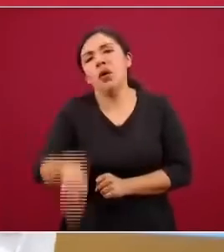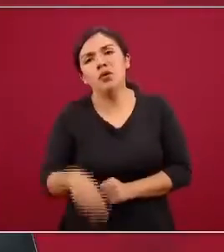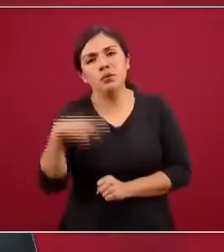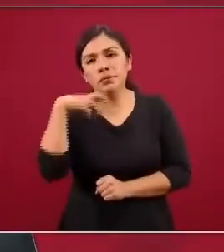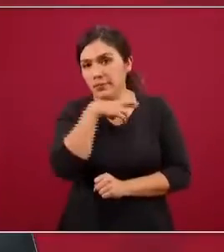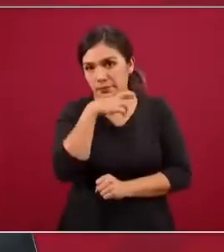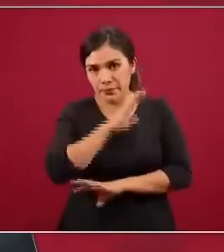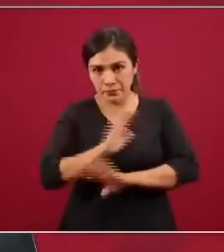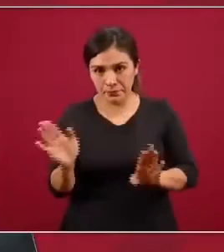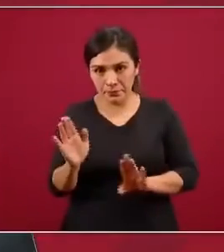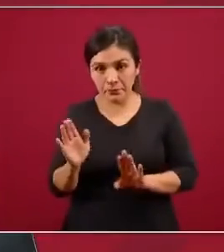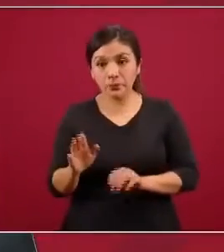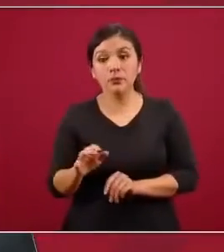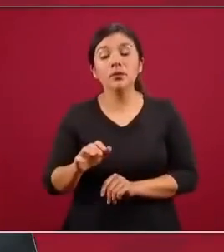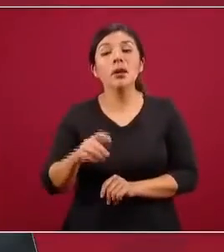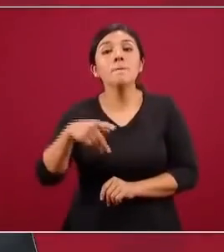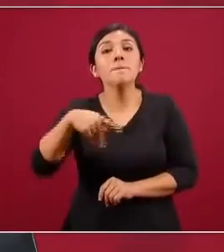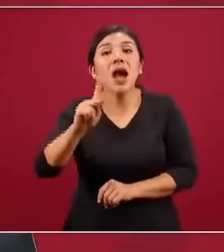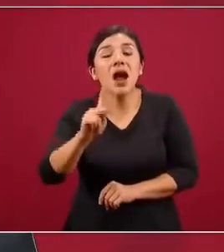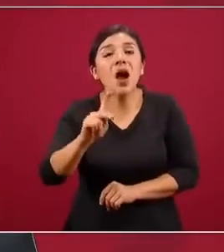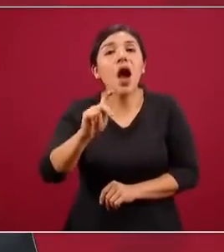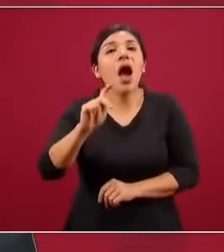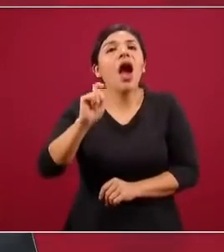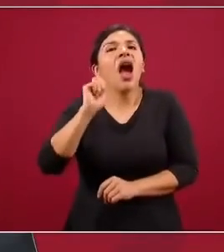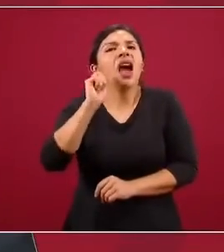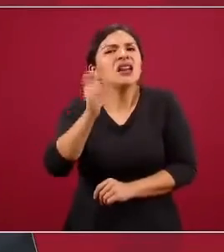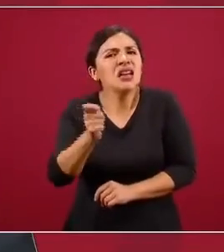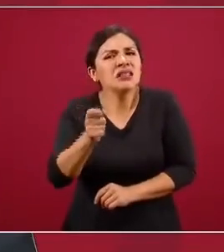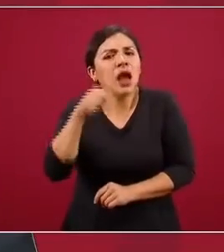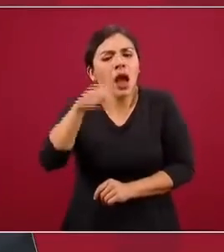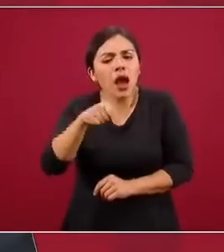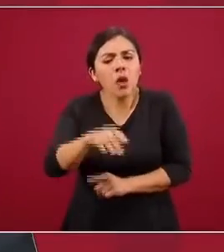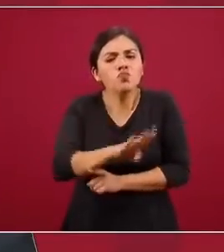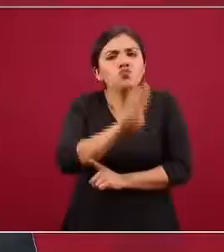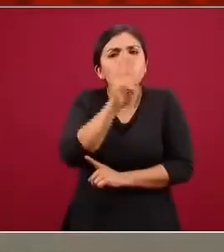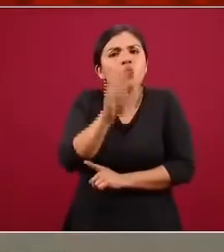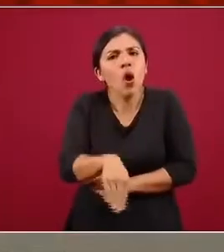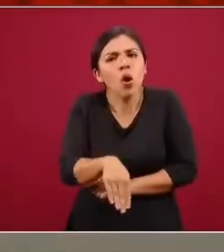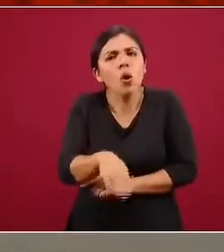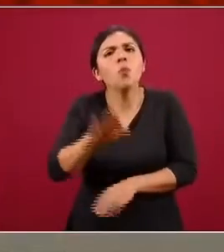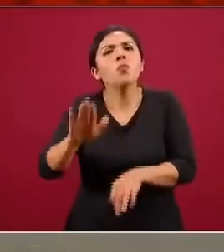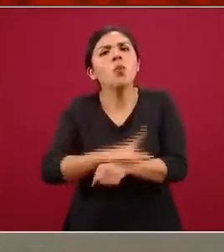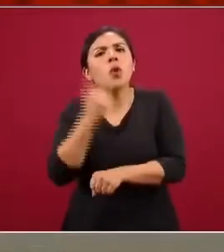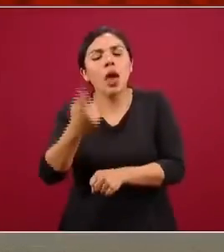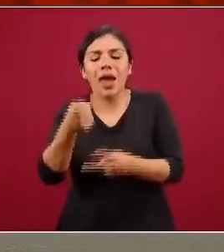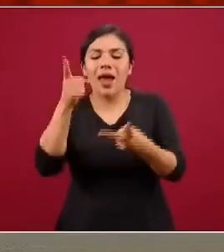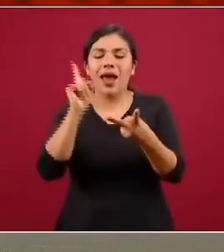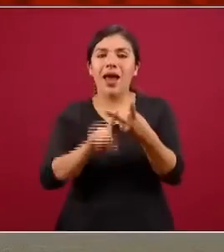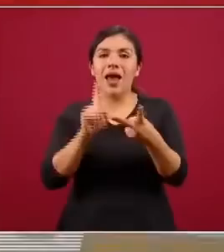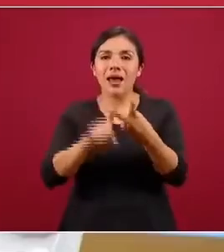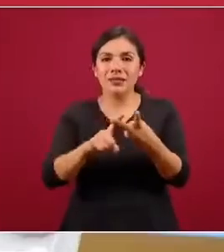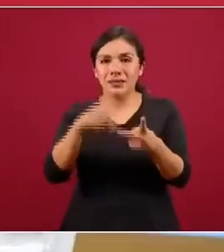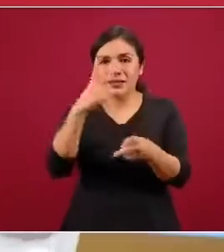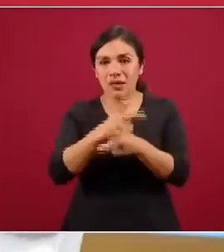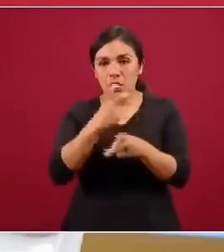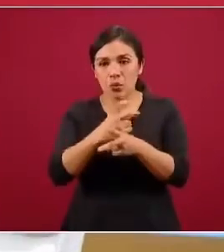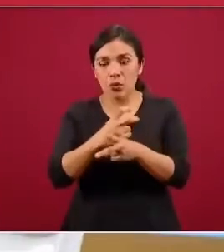muerte. Pero algo llevó a que ocurriera esa causa y es la segunda causa.